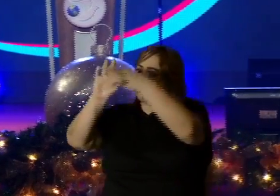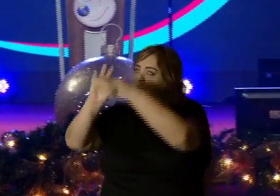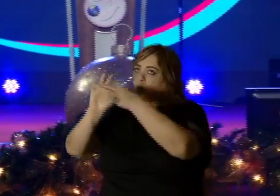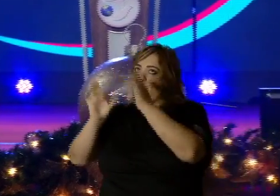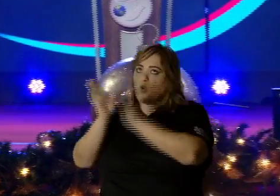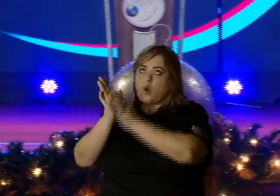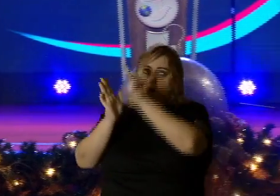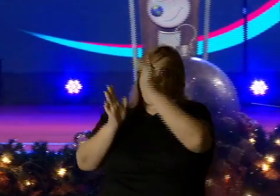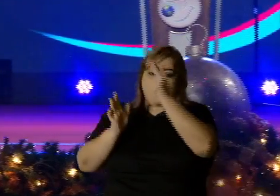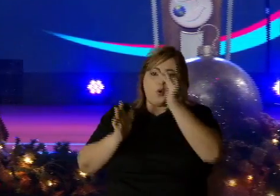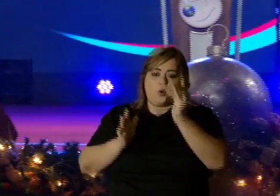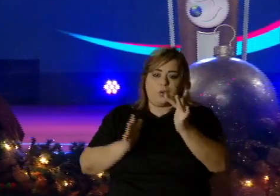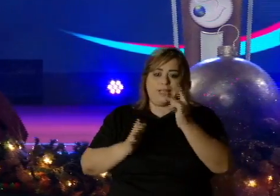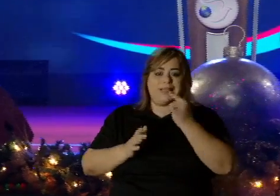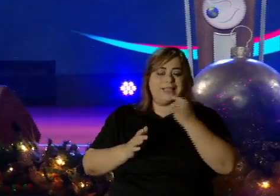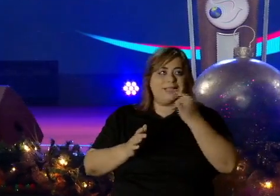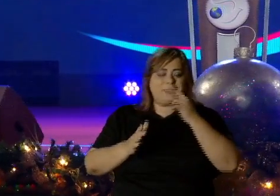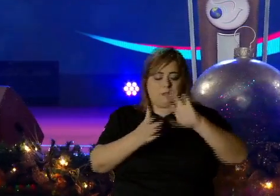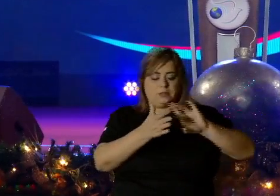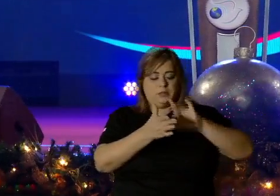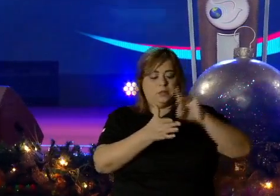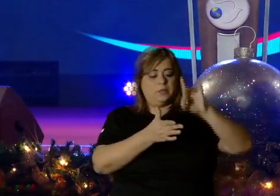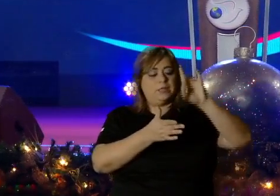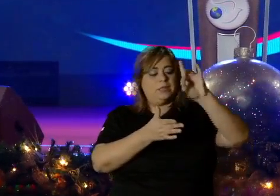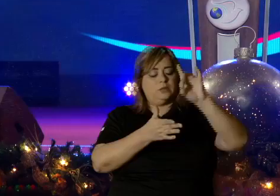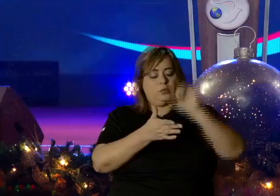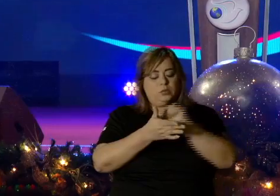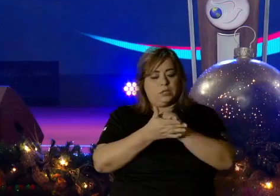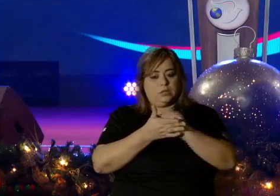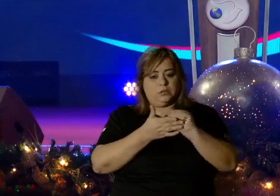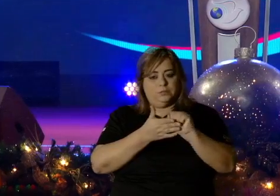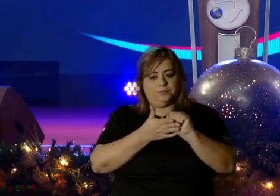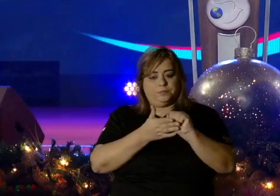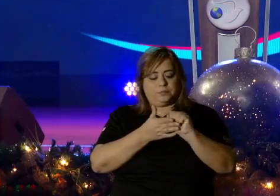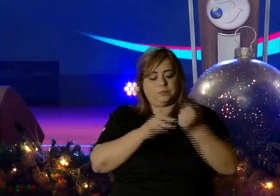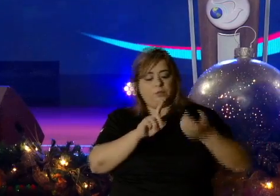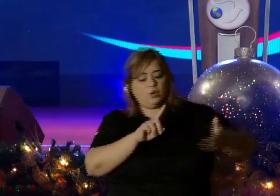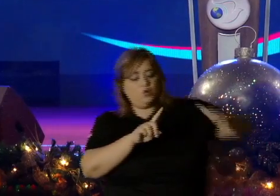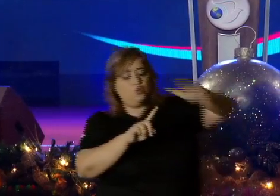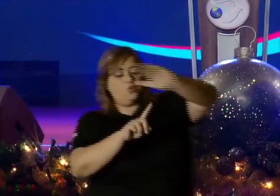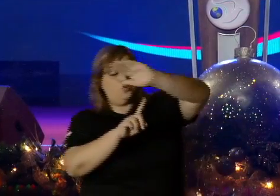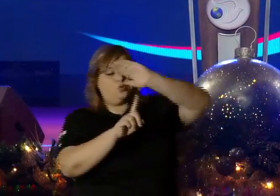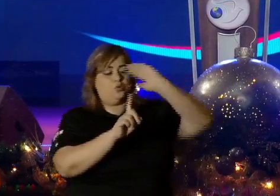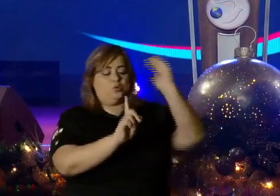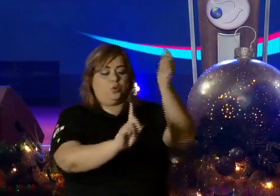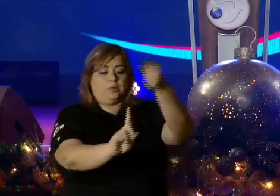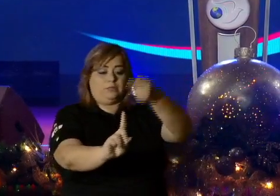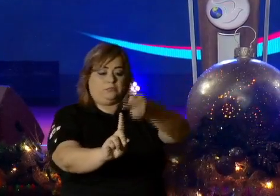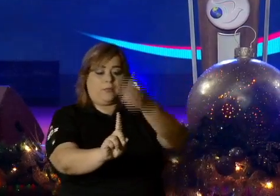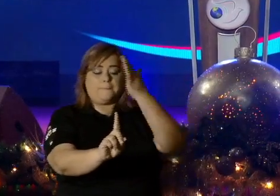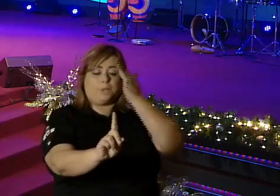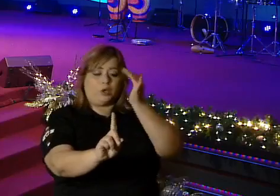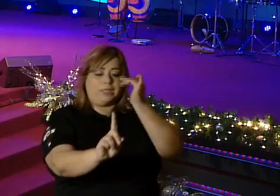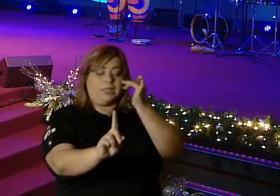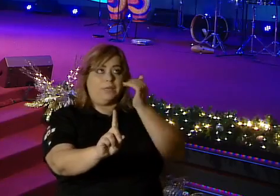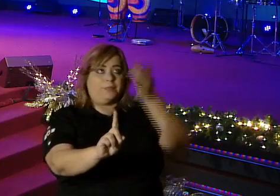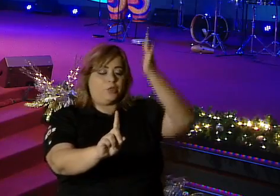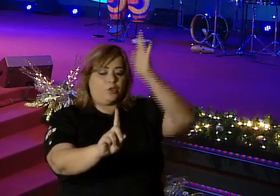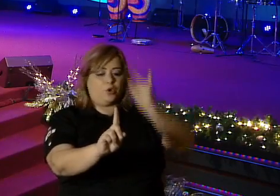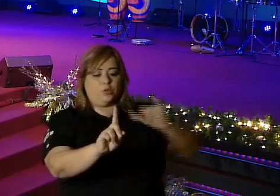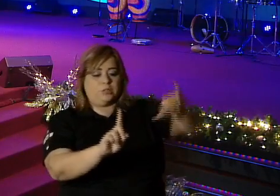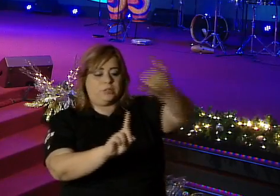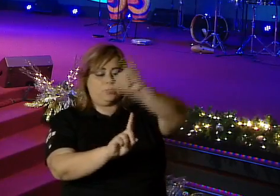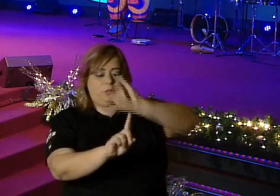Dios habla de que el Espíritu de Jehová el Señor está sobre ti. Porque me ungió Jehová, me ha enviado